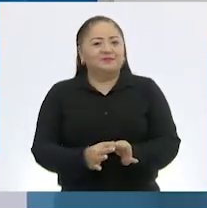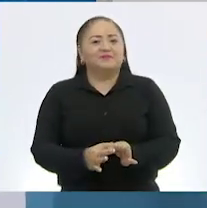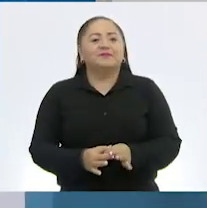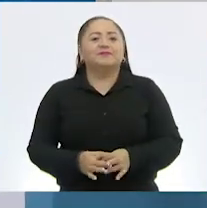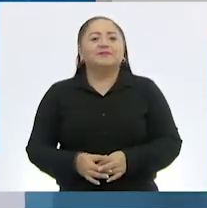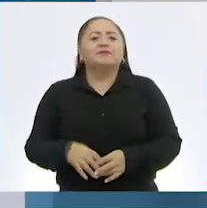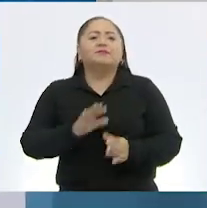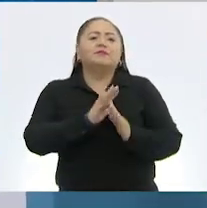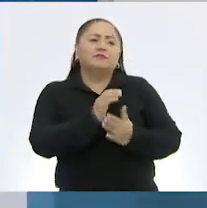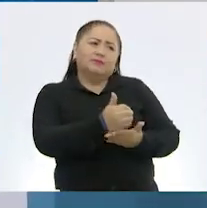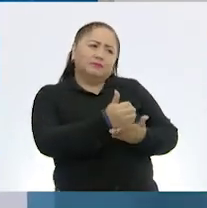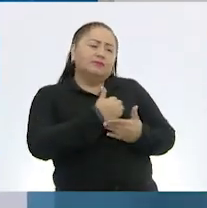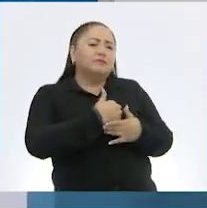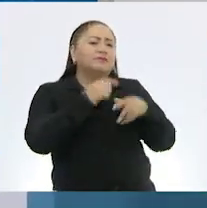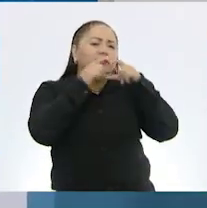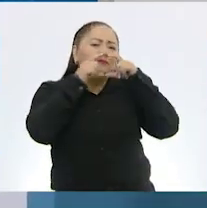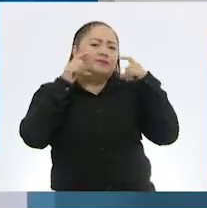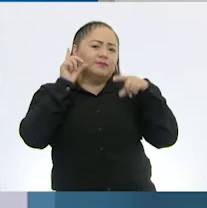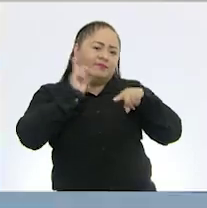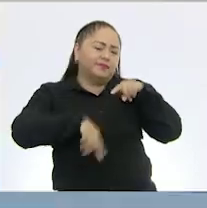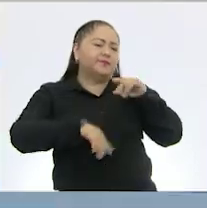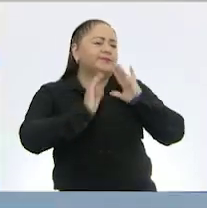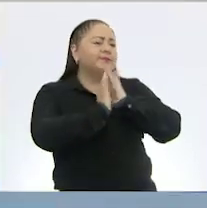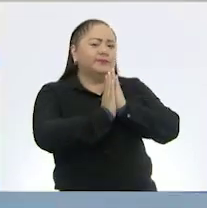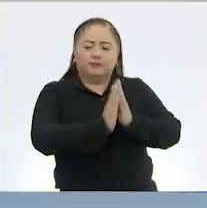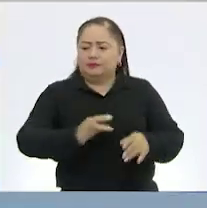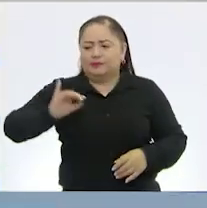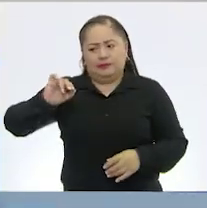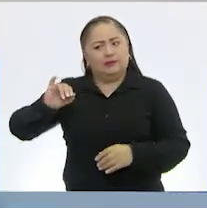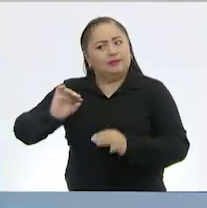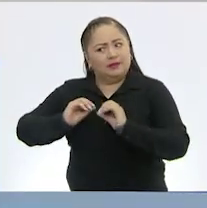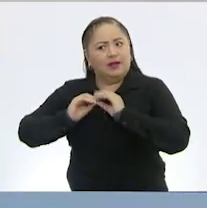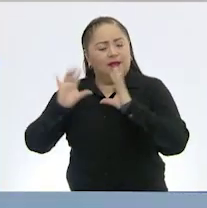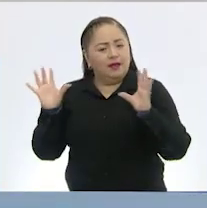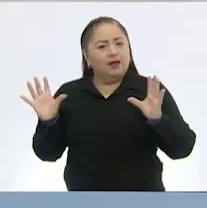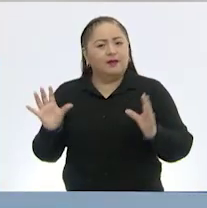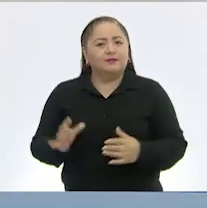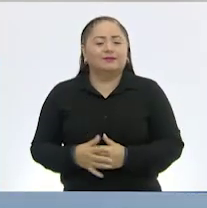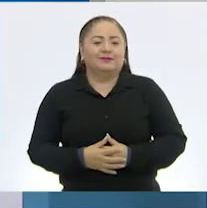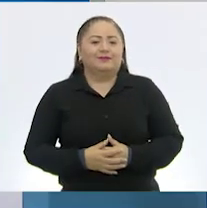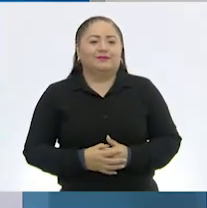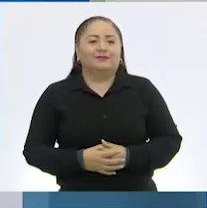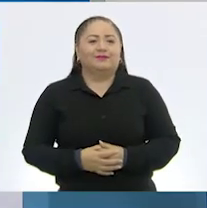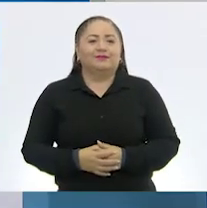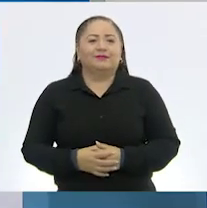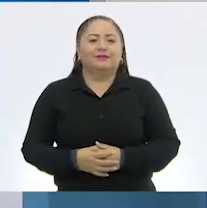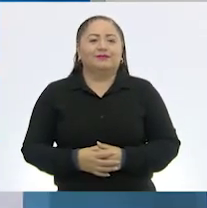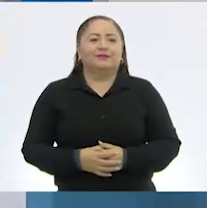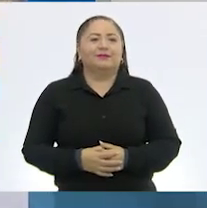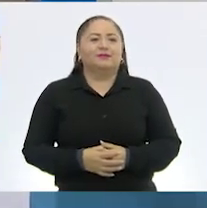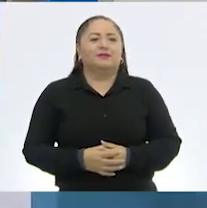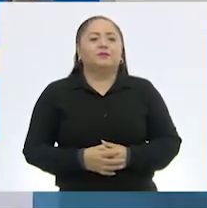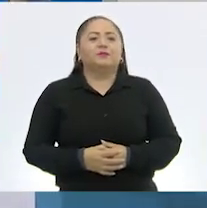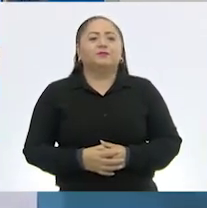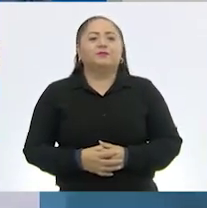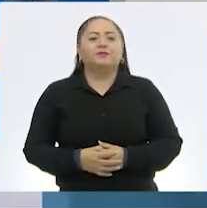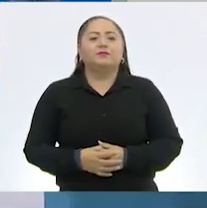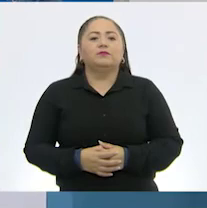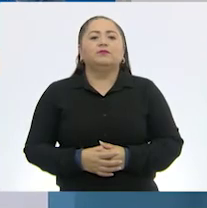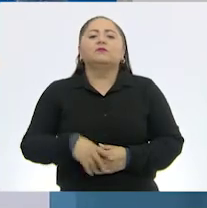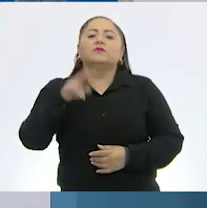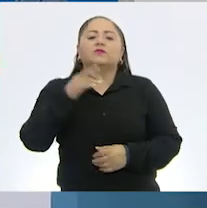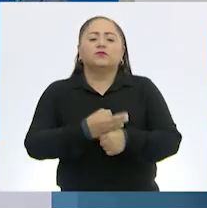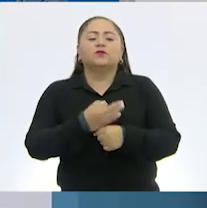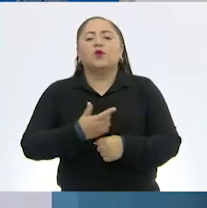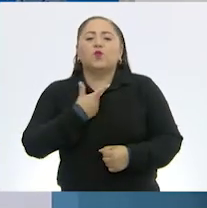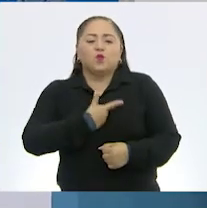ayudas con mi cubrebocas, por favor? Claro que sí, te ayudo. Gracias. ¿Listo? Y aquí lo ponemos. Vamos a tener el gusto